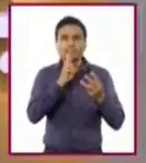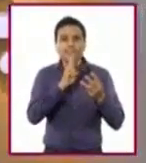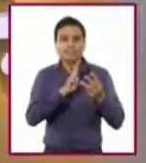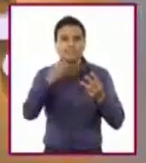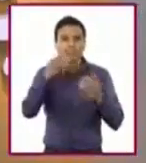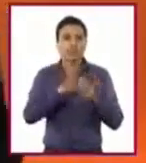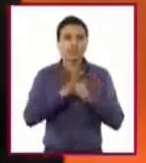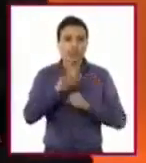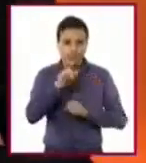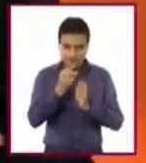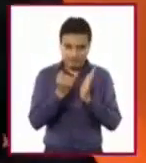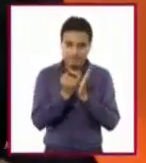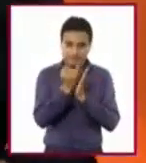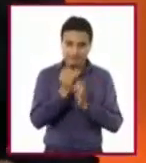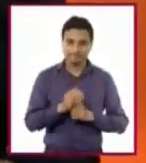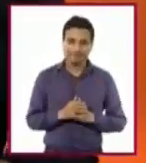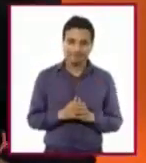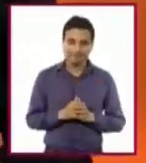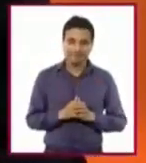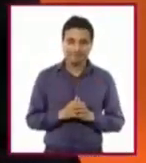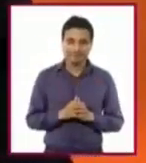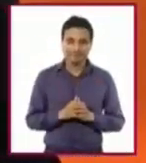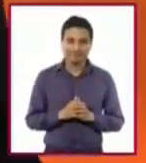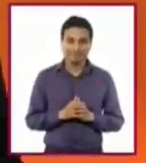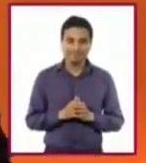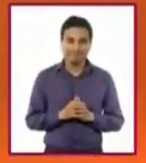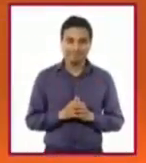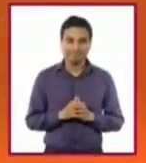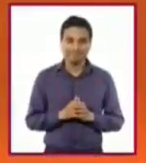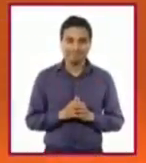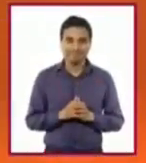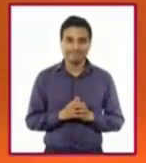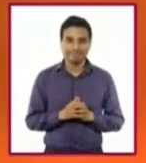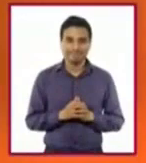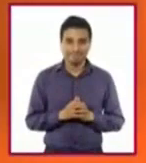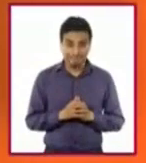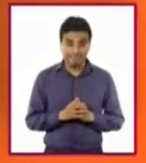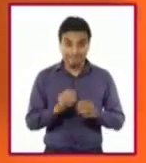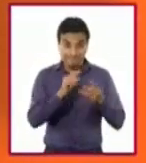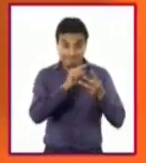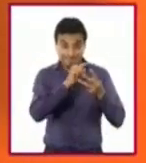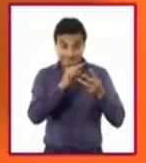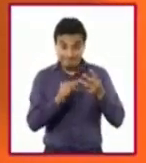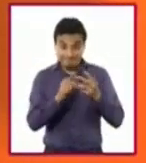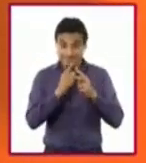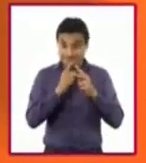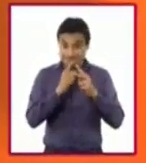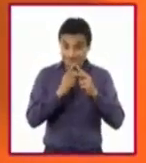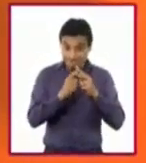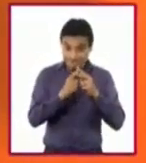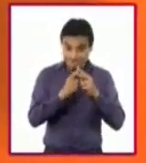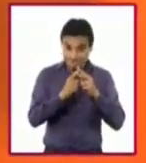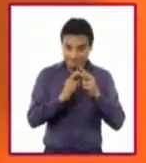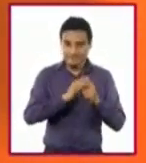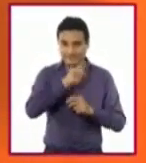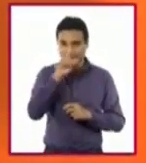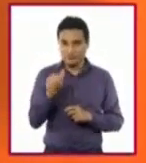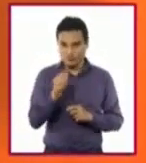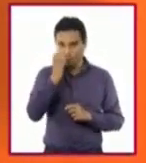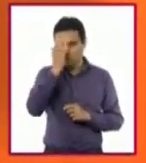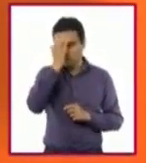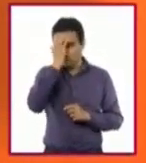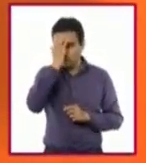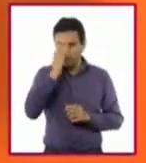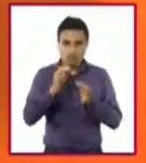cuestión calcularemos las medidas de tendencia central y el rango para establecer la medida más